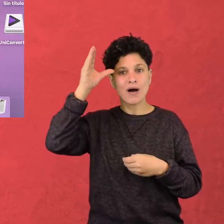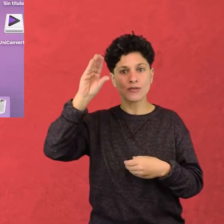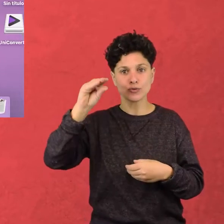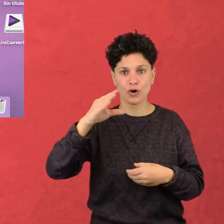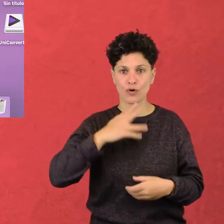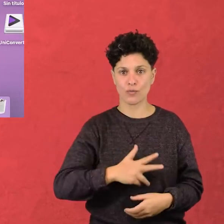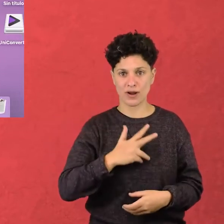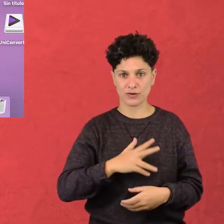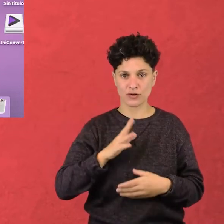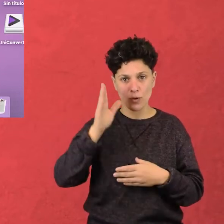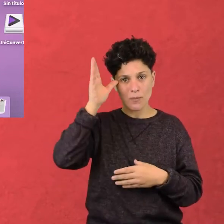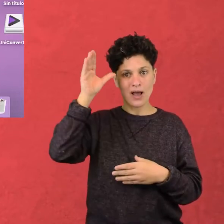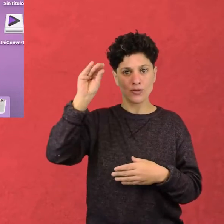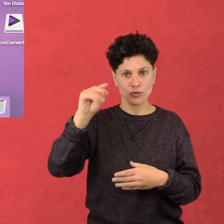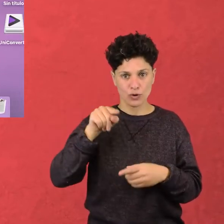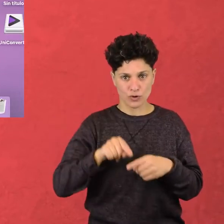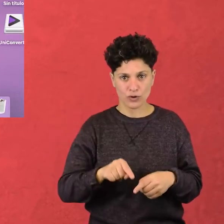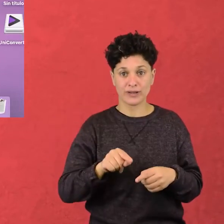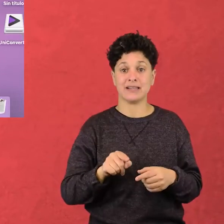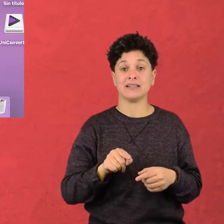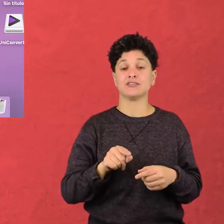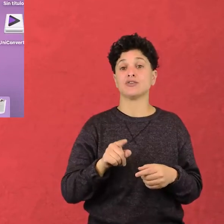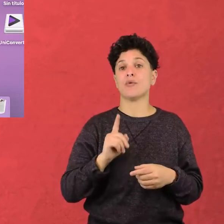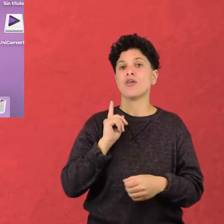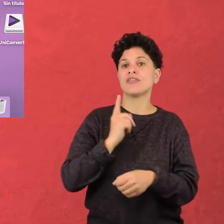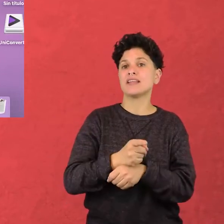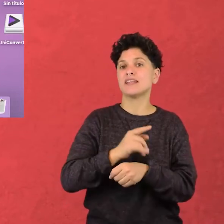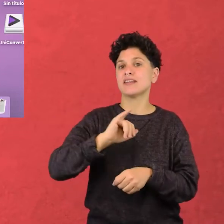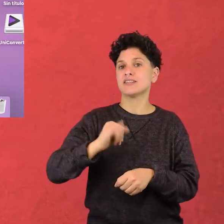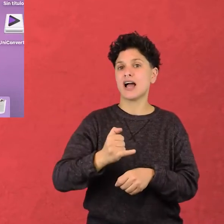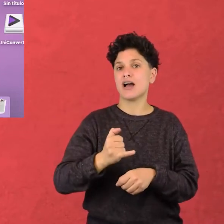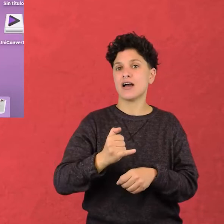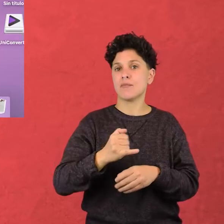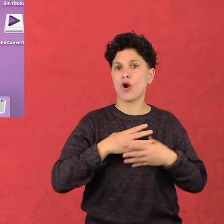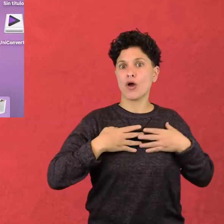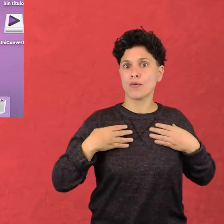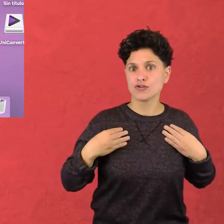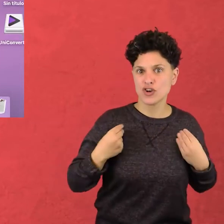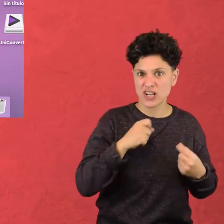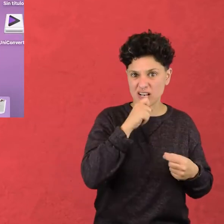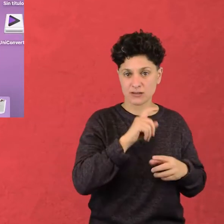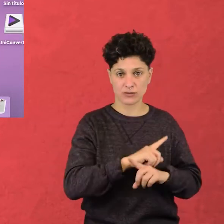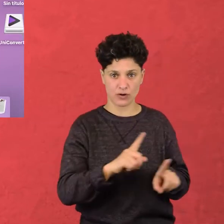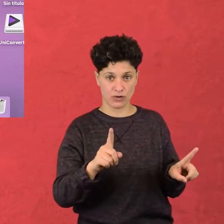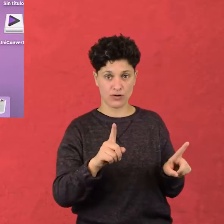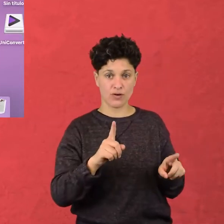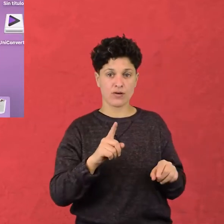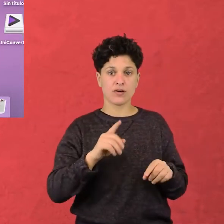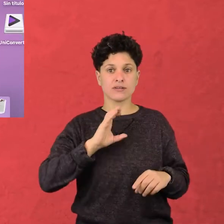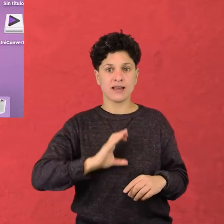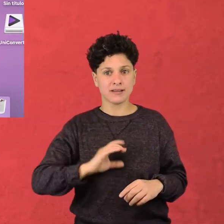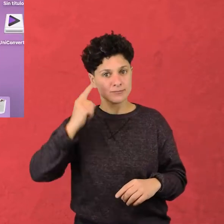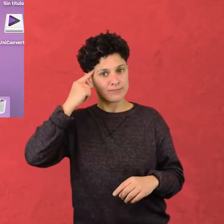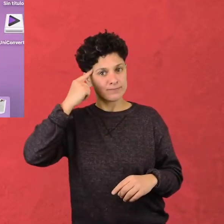El carácter. Nuestra parte que ya ha madurado es la que toma esa decisión de